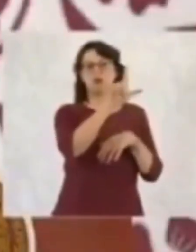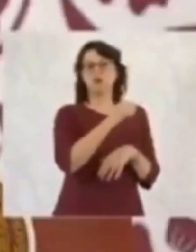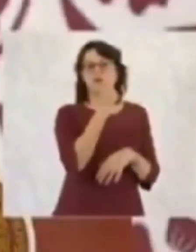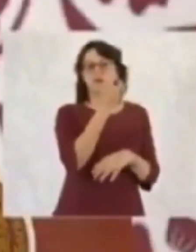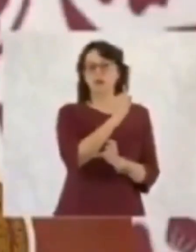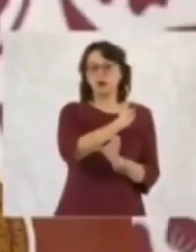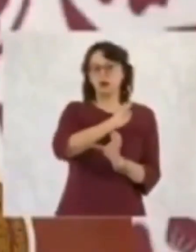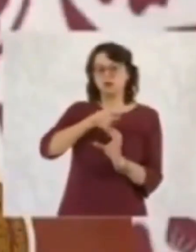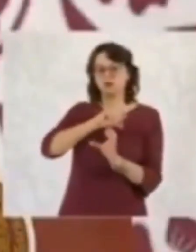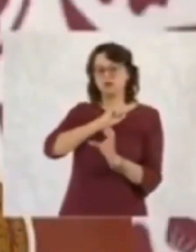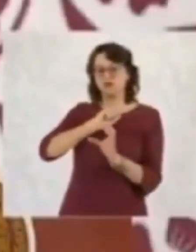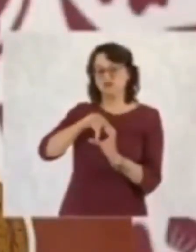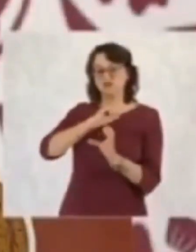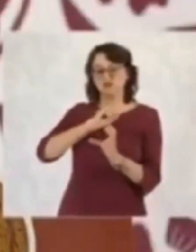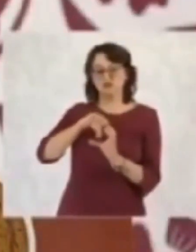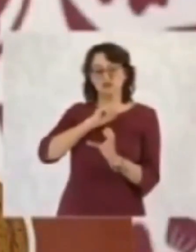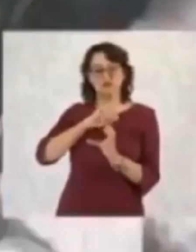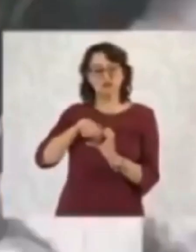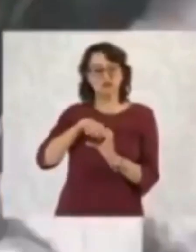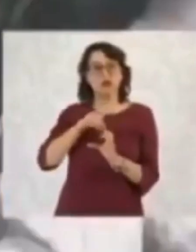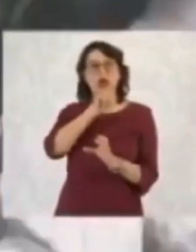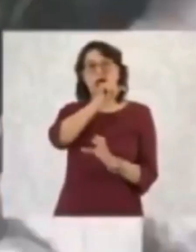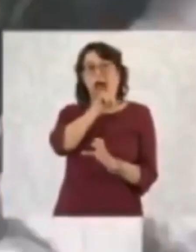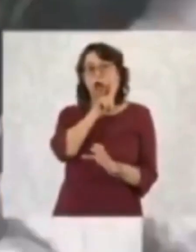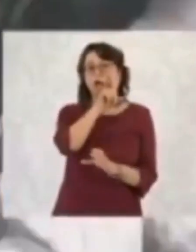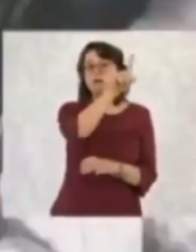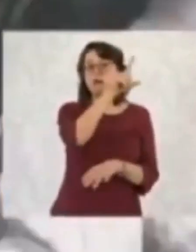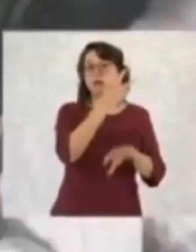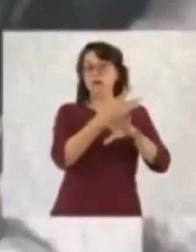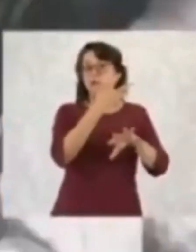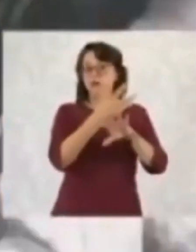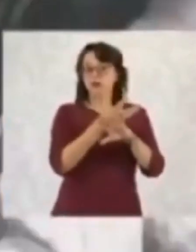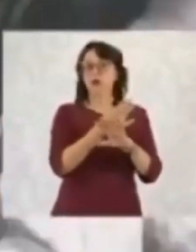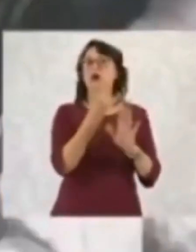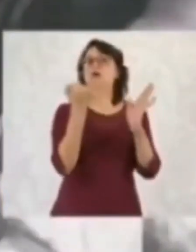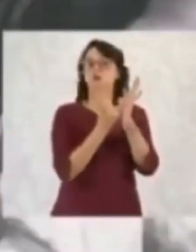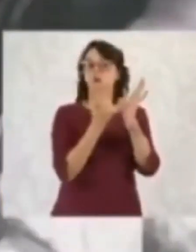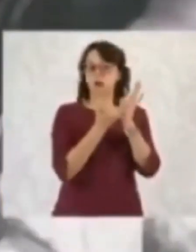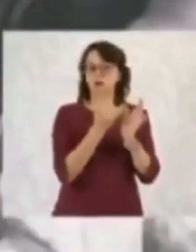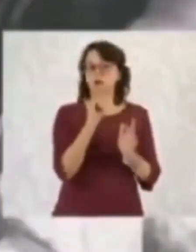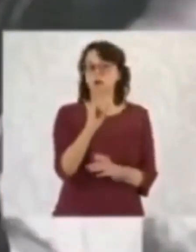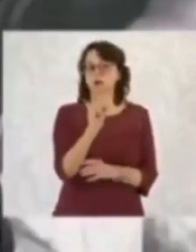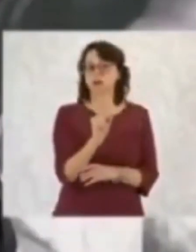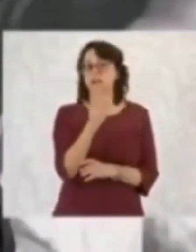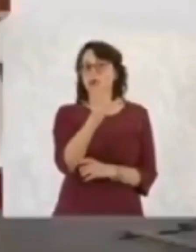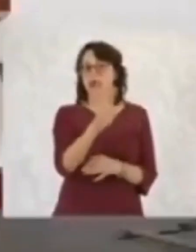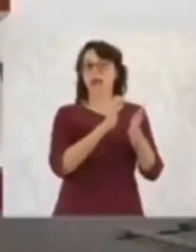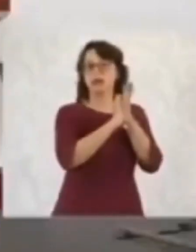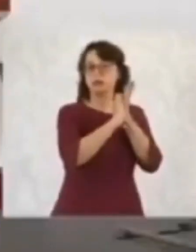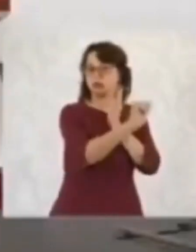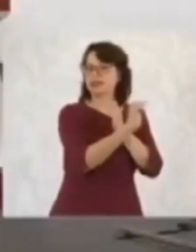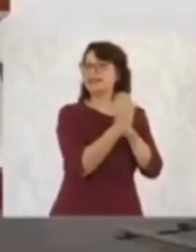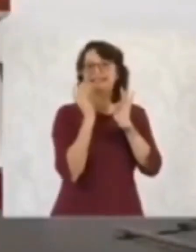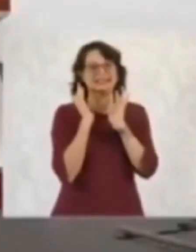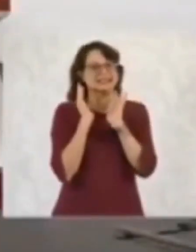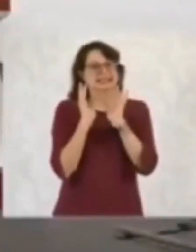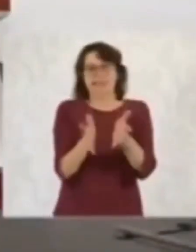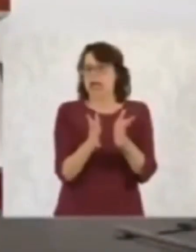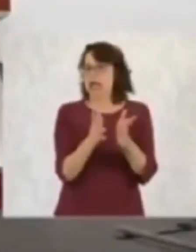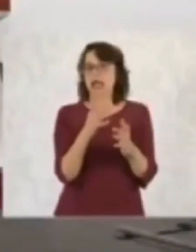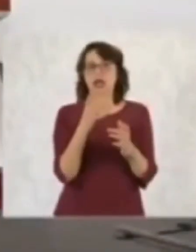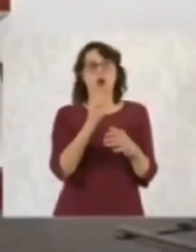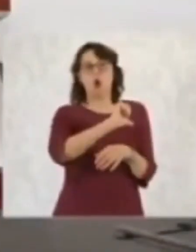ya fueron grabados, ya pagaron ISR, ya pagaron los impuestos correspondientes. Si se le pusiera